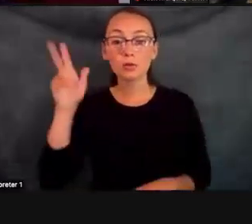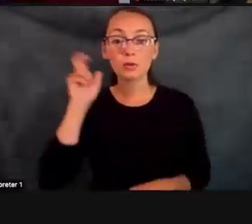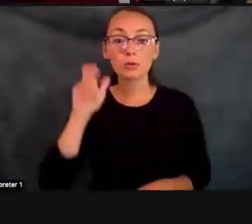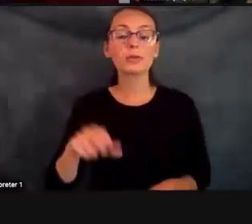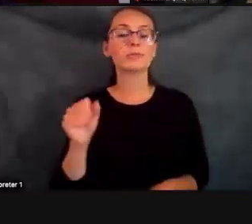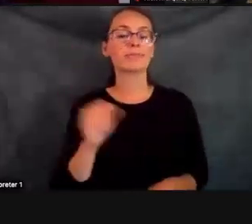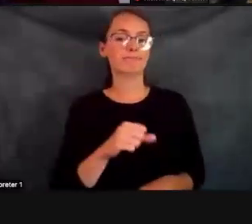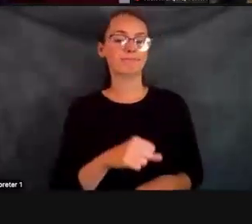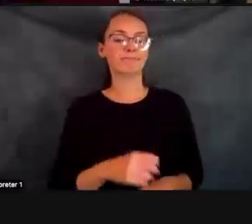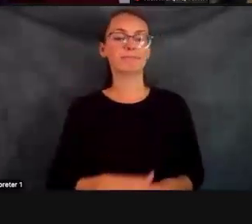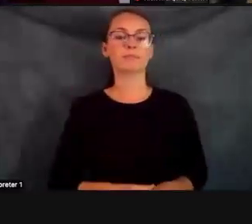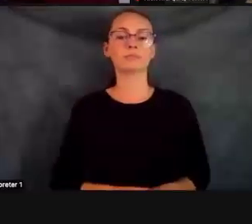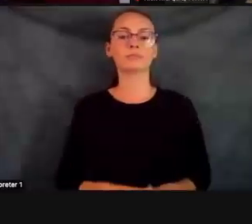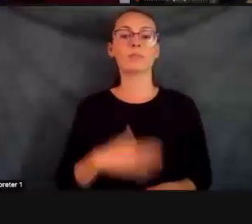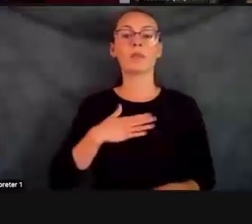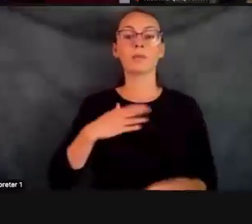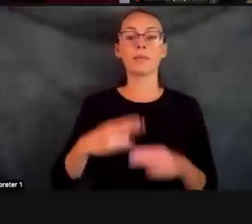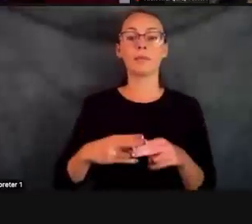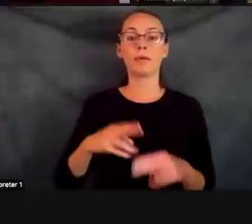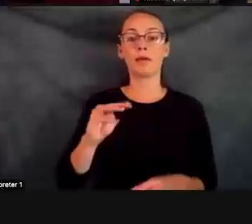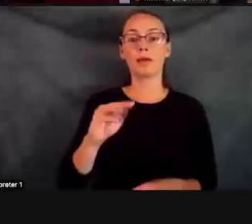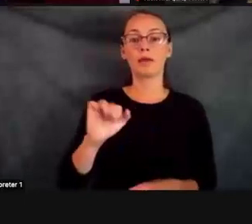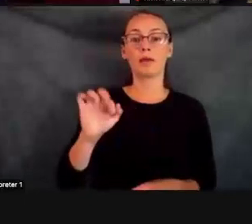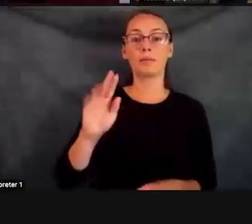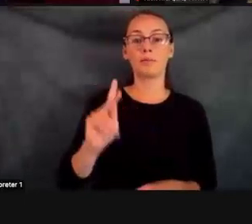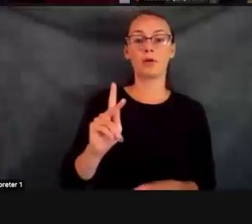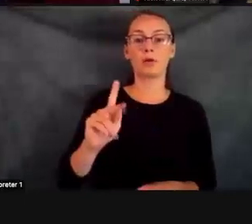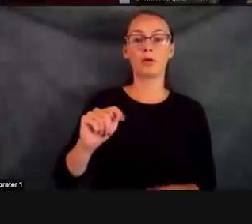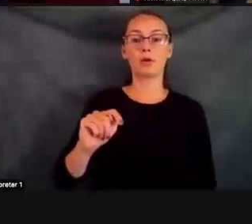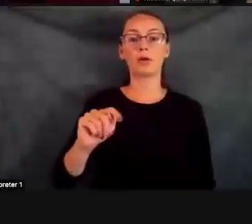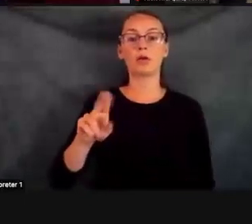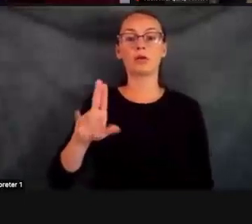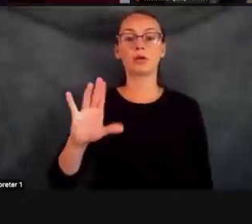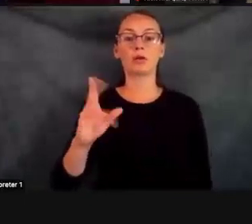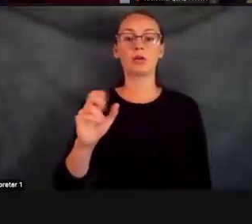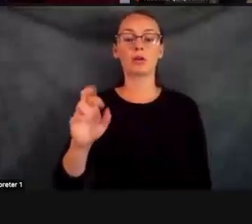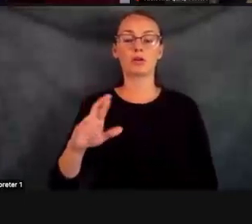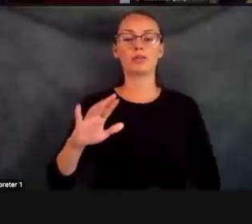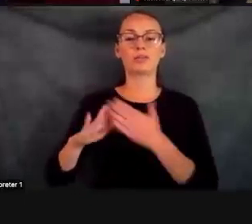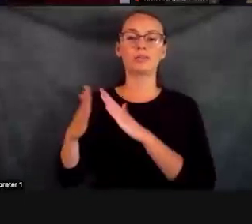¿me escuchan? Sí, le escucho. Hola, yo me llamo Mark